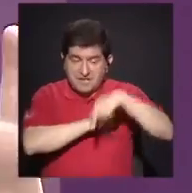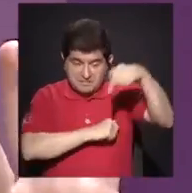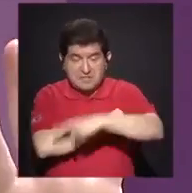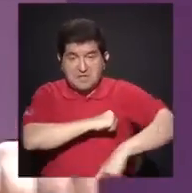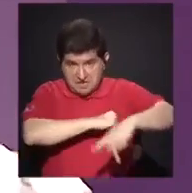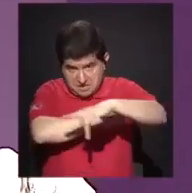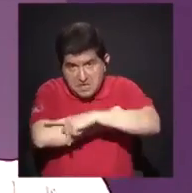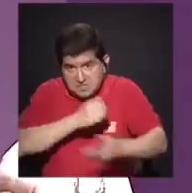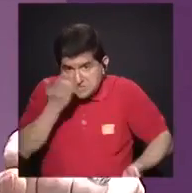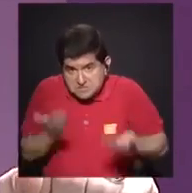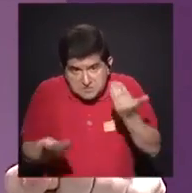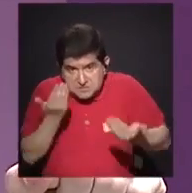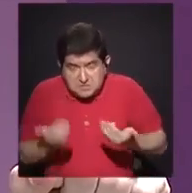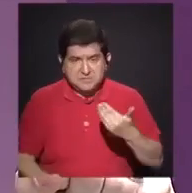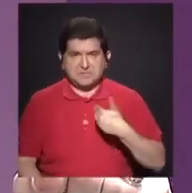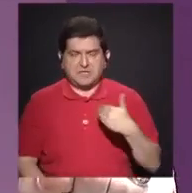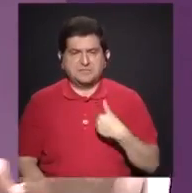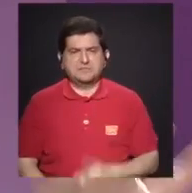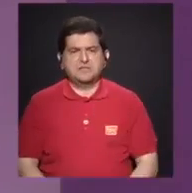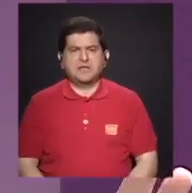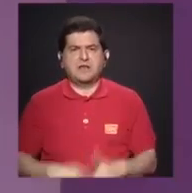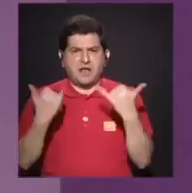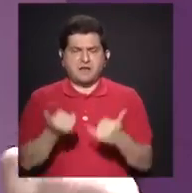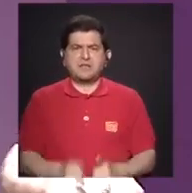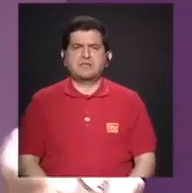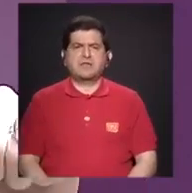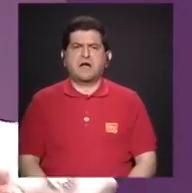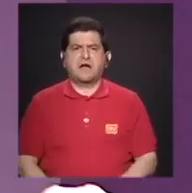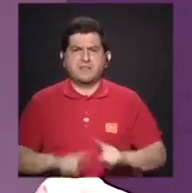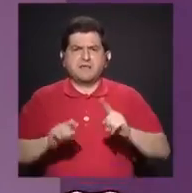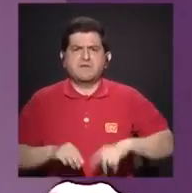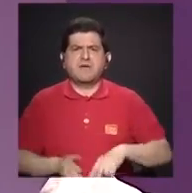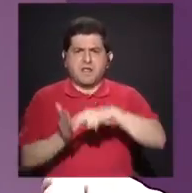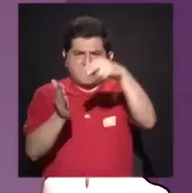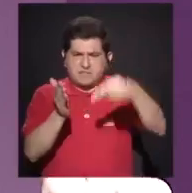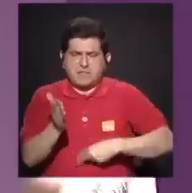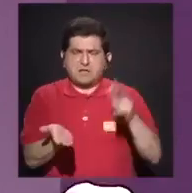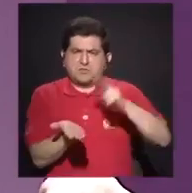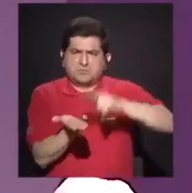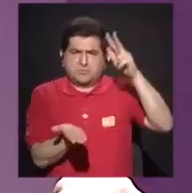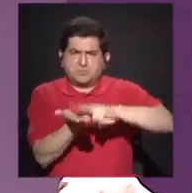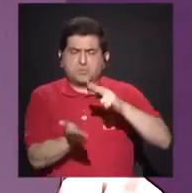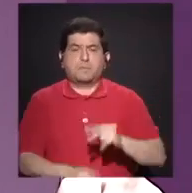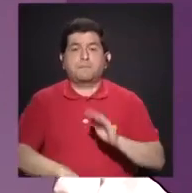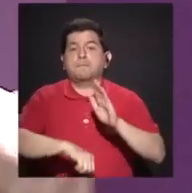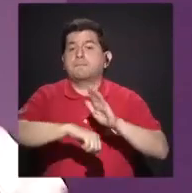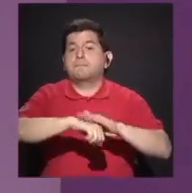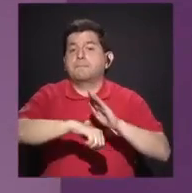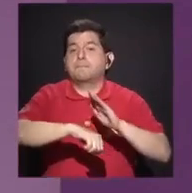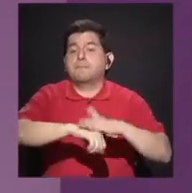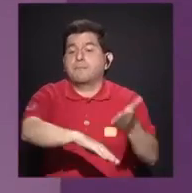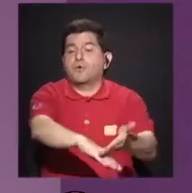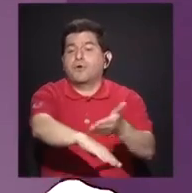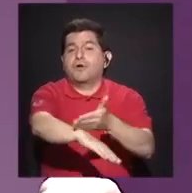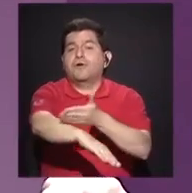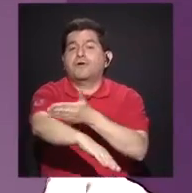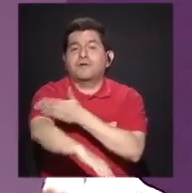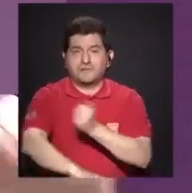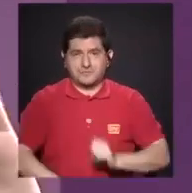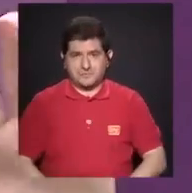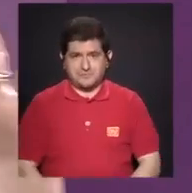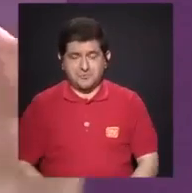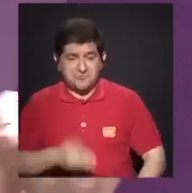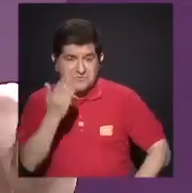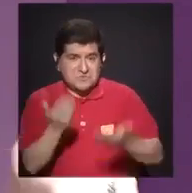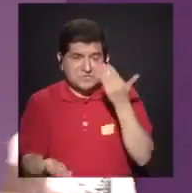donde al menos tenemos algunas convenciones ya ratificadas y algunos mecanismos que nos permiten tener avances,